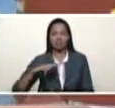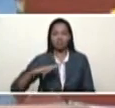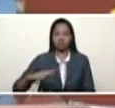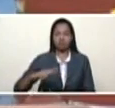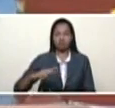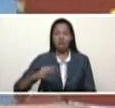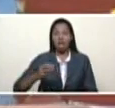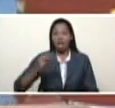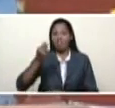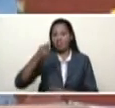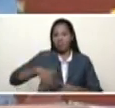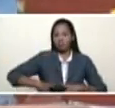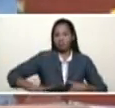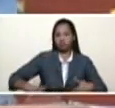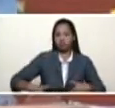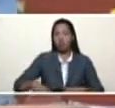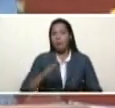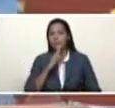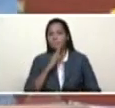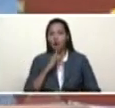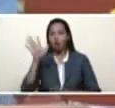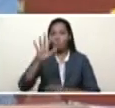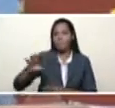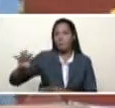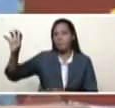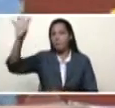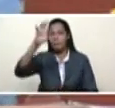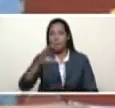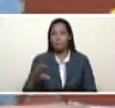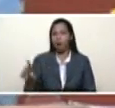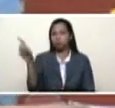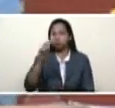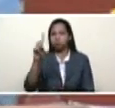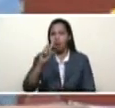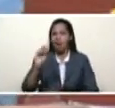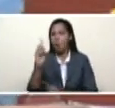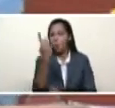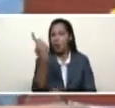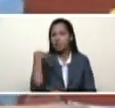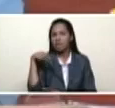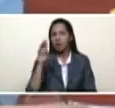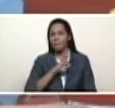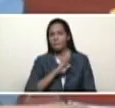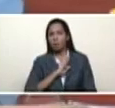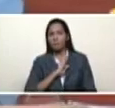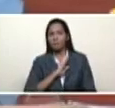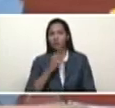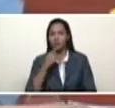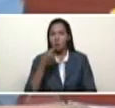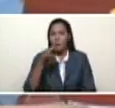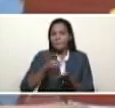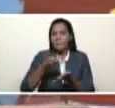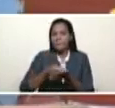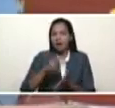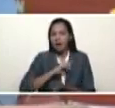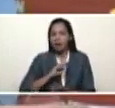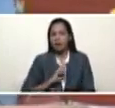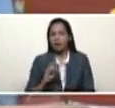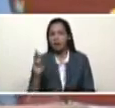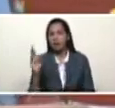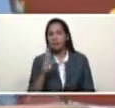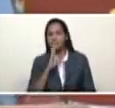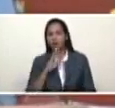ni cuentas en ningún lugar del mundo. La única cuenta bancaria que tengo es donde cobro mi sueldo todos los